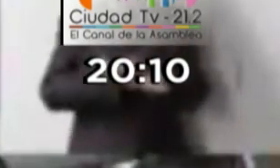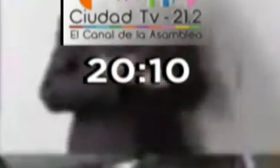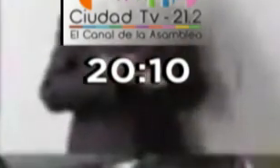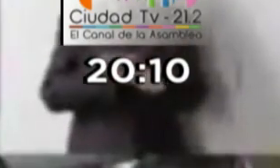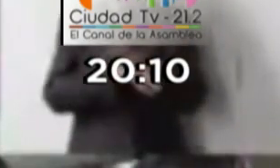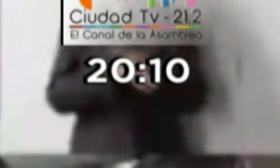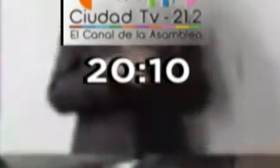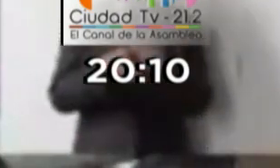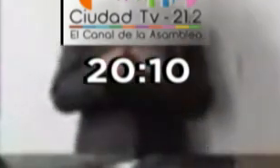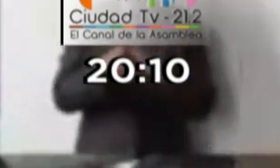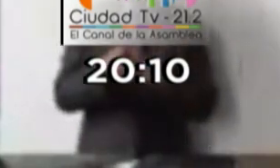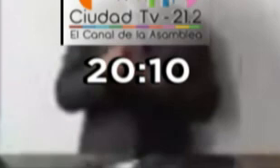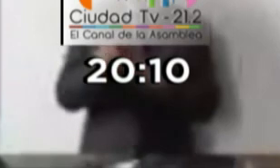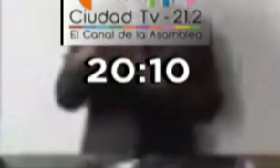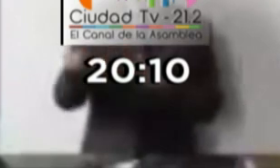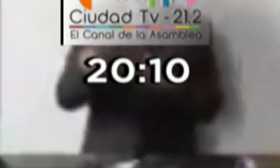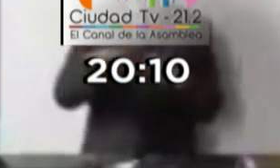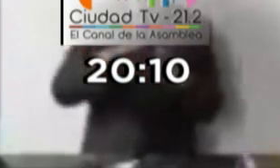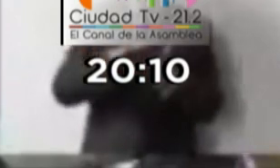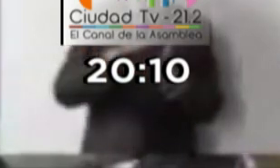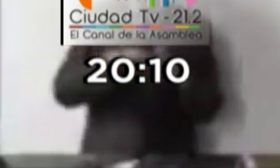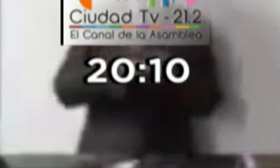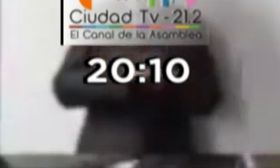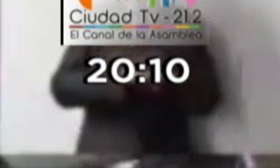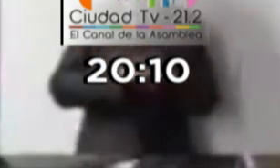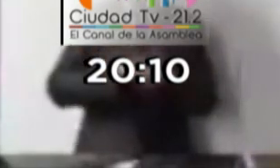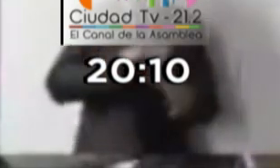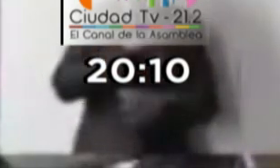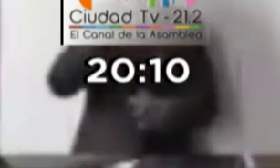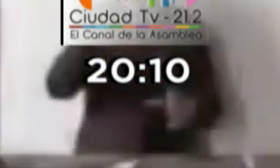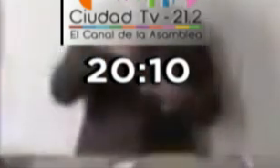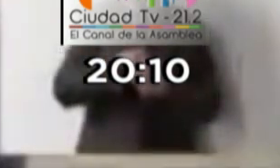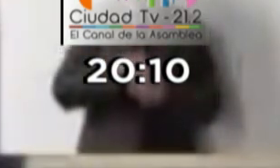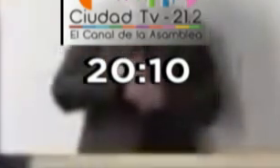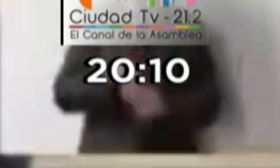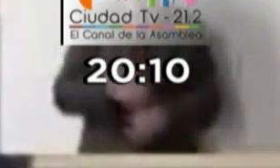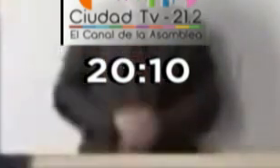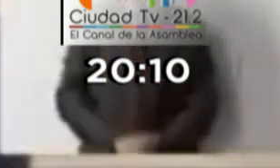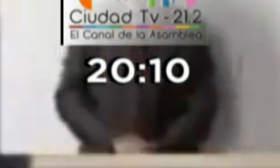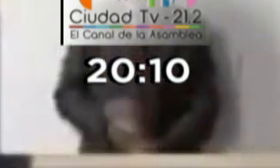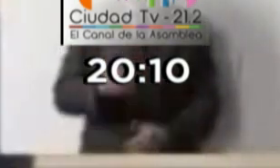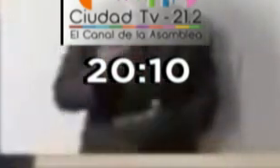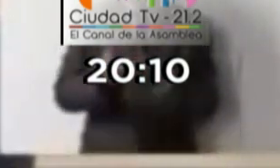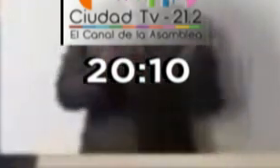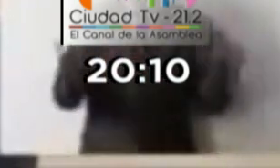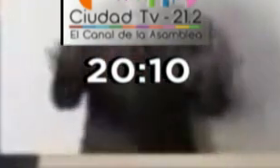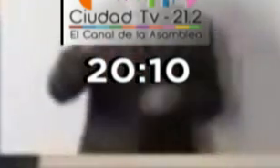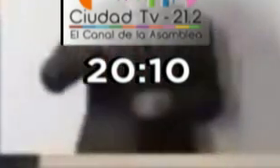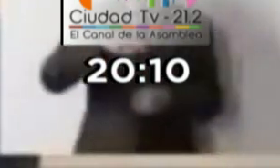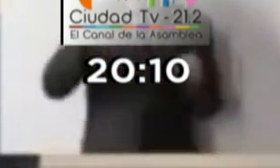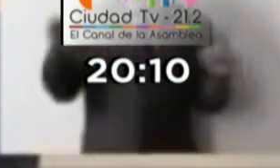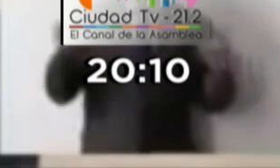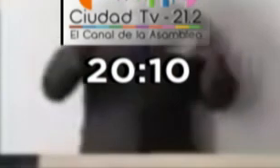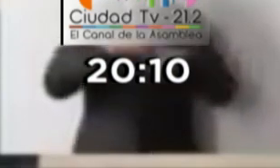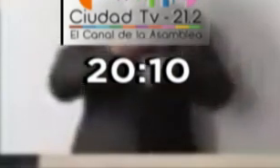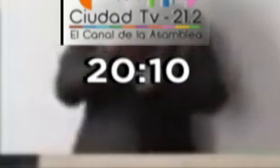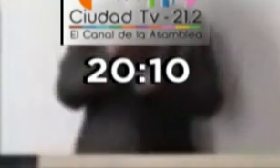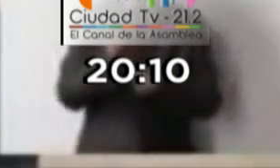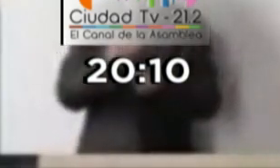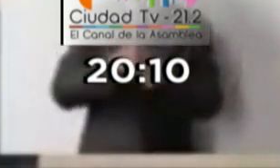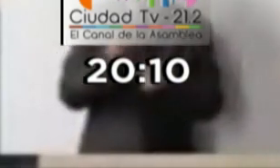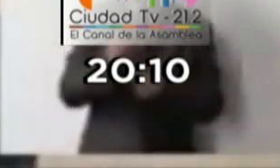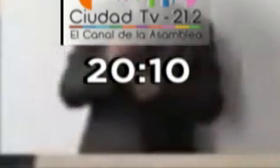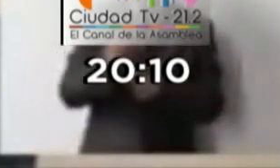sus hijos, le exigieron cambiar a los mandos policíacos y de seguridad del país y exigieron castigo a los